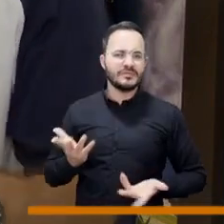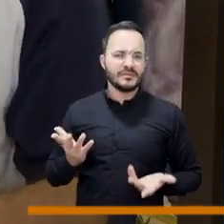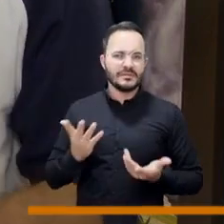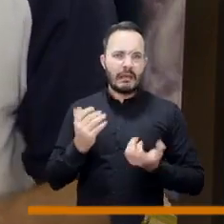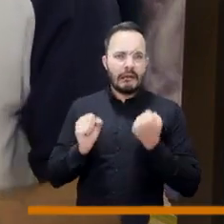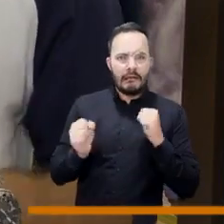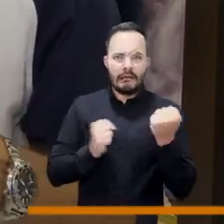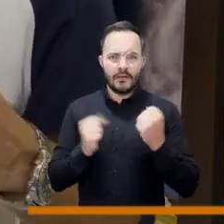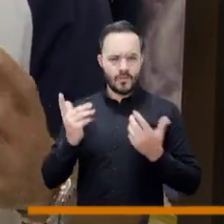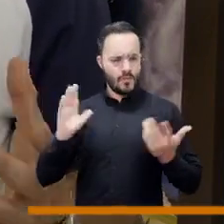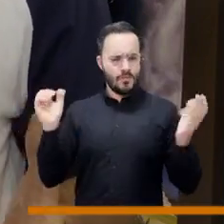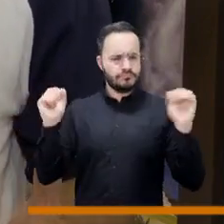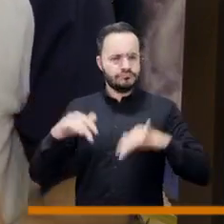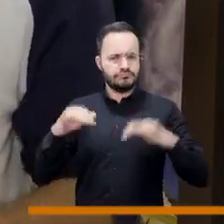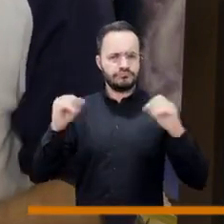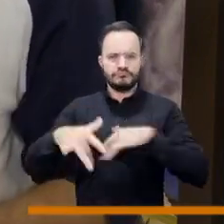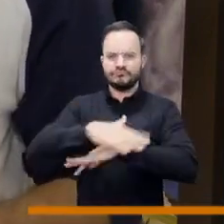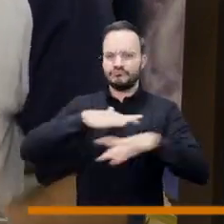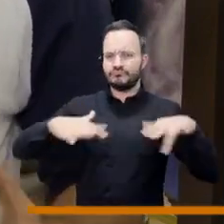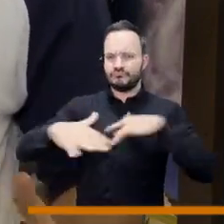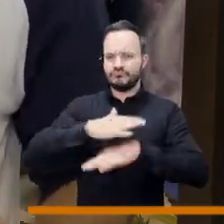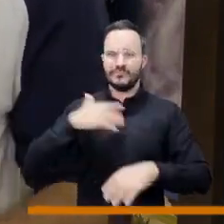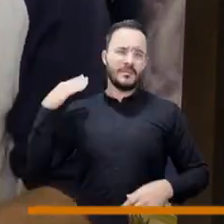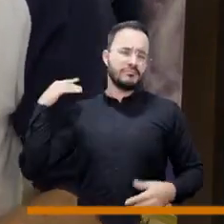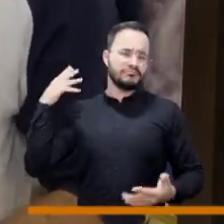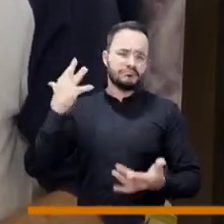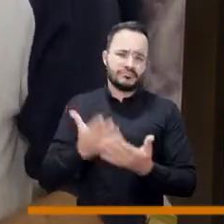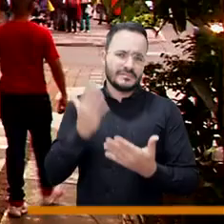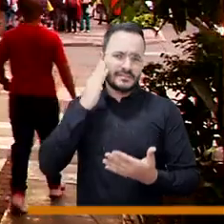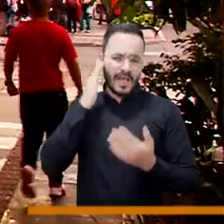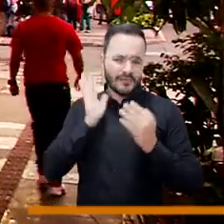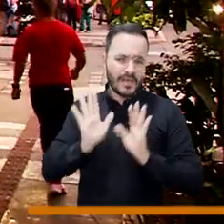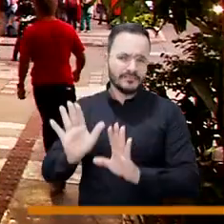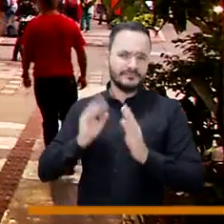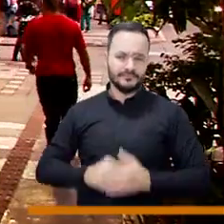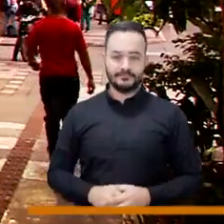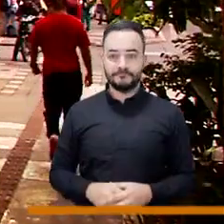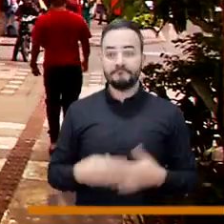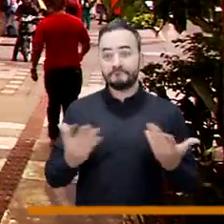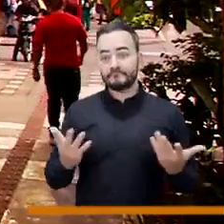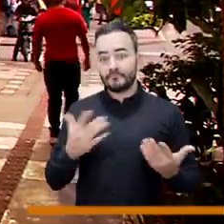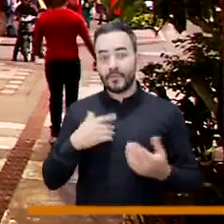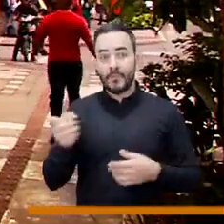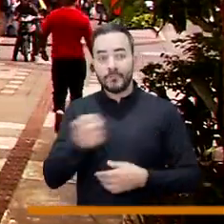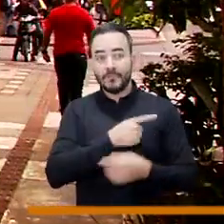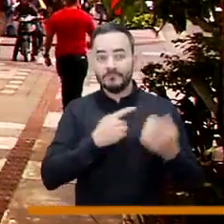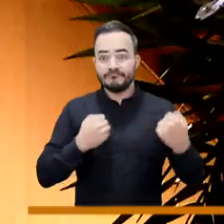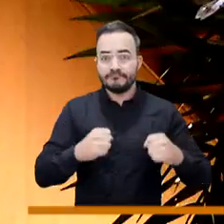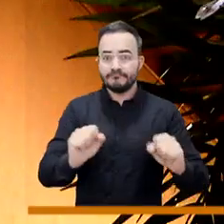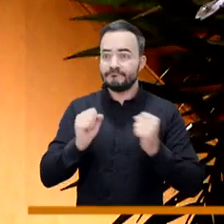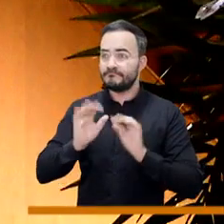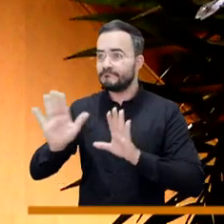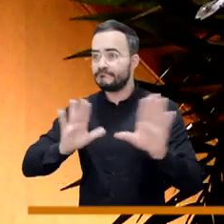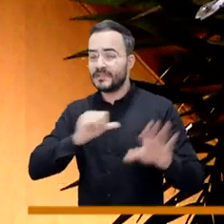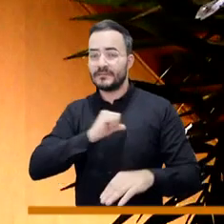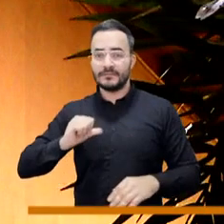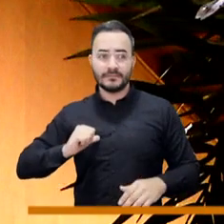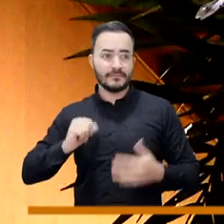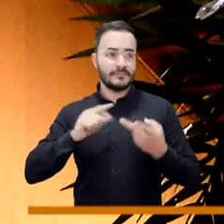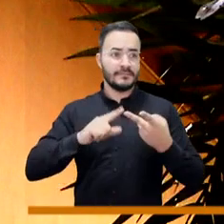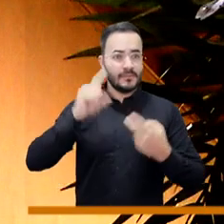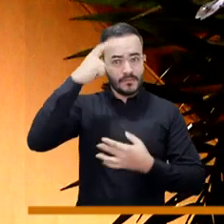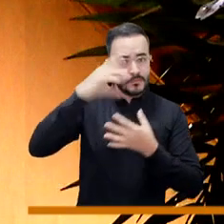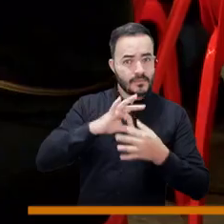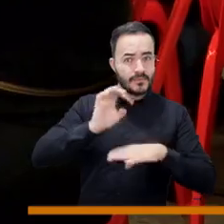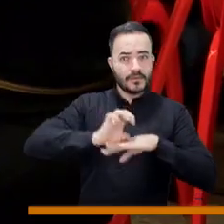programas nocturnos que han sido una característica histórica en el territorio. La idea es poder llegar a articular los esfuerzos de